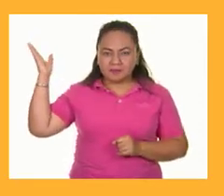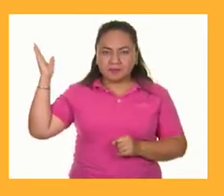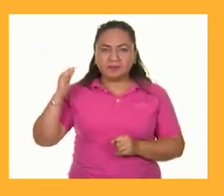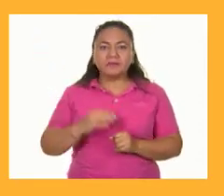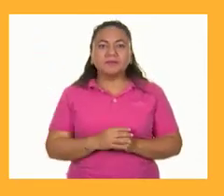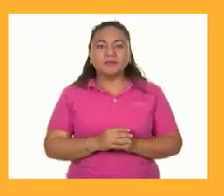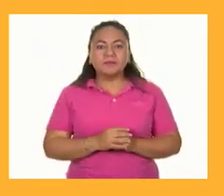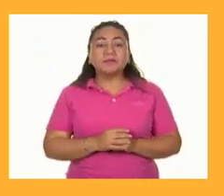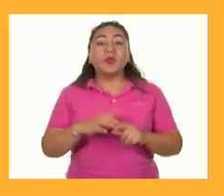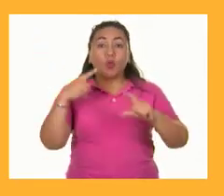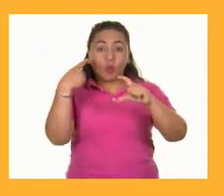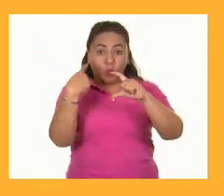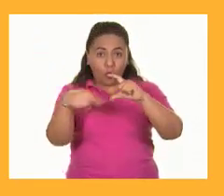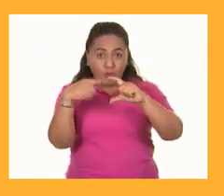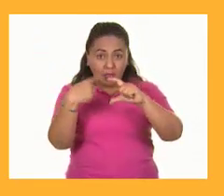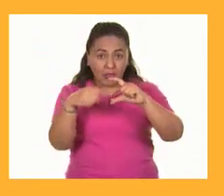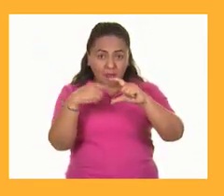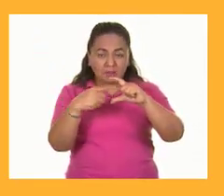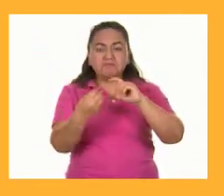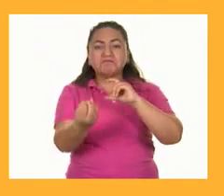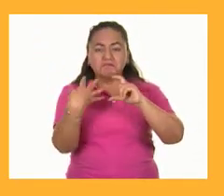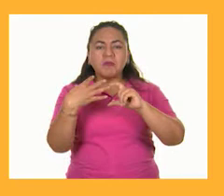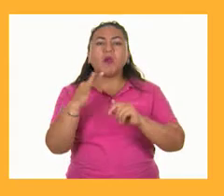sep.gob.mx. Correo.